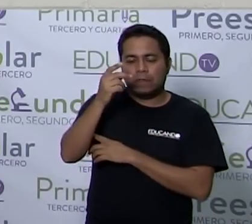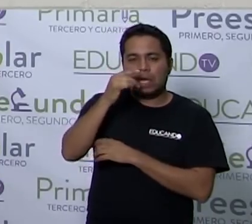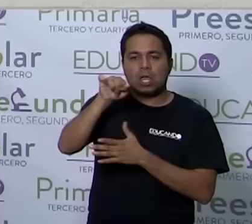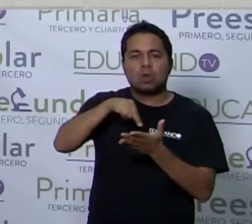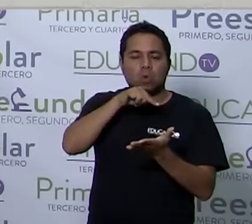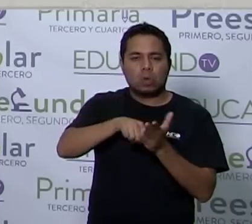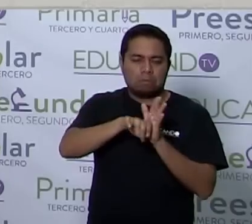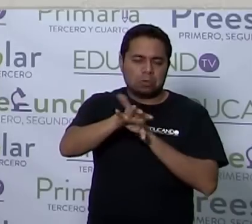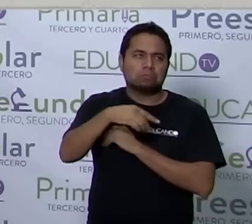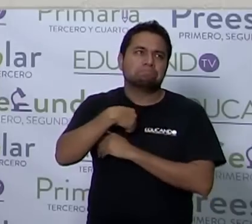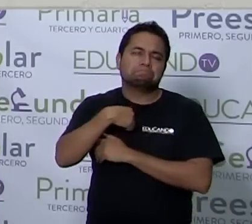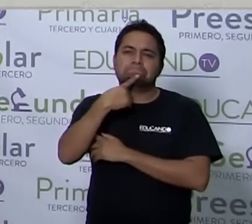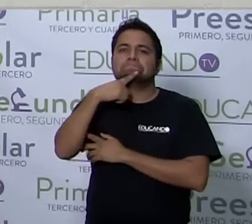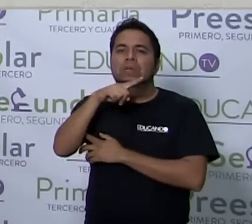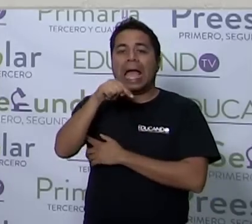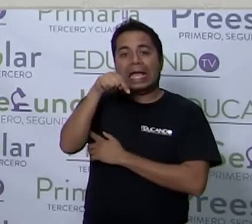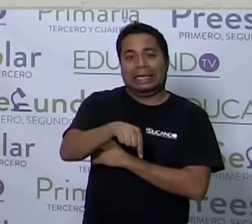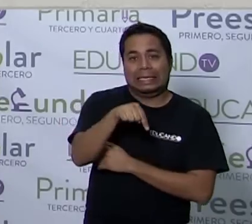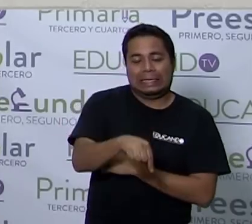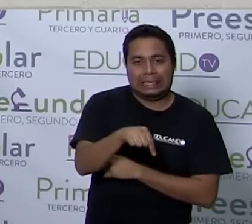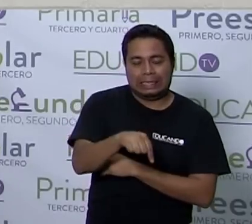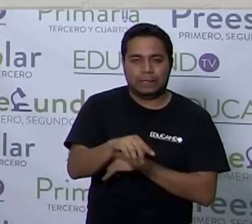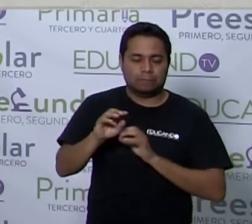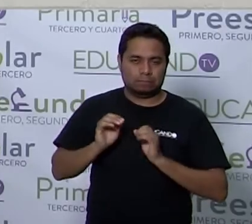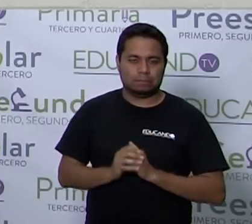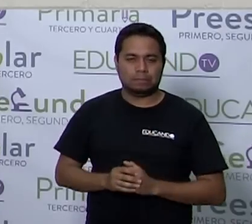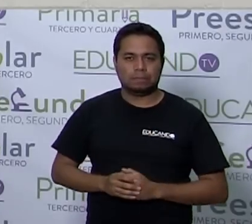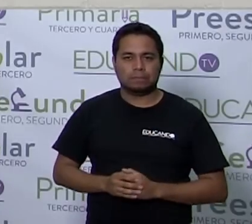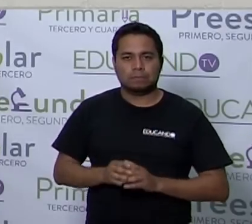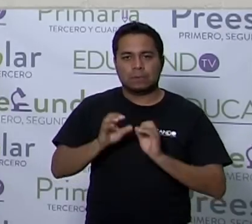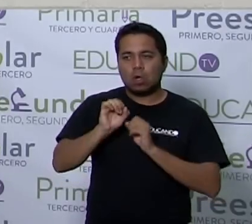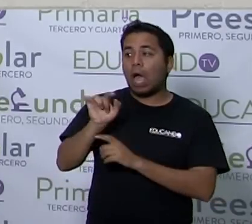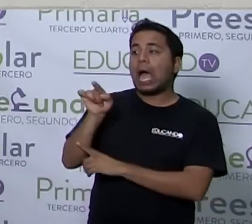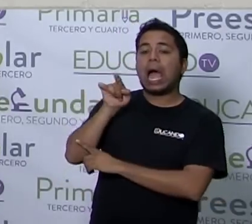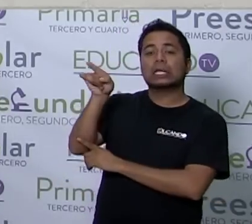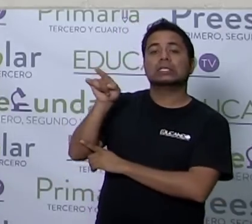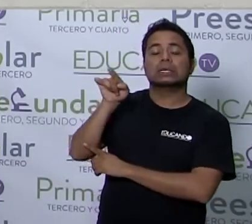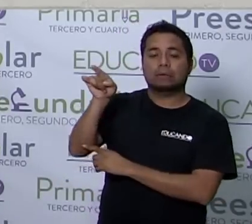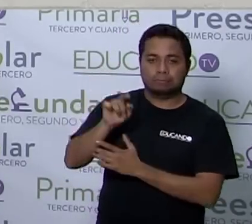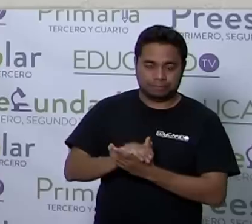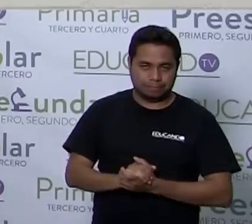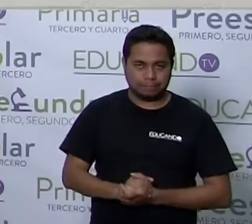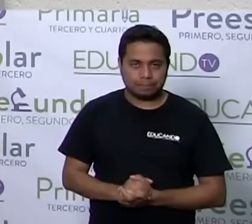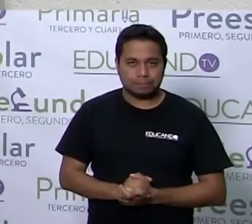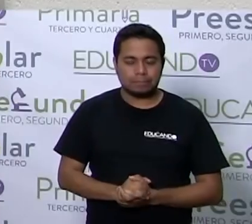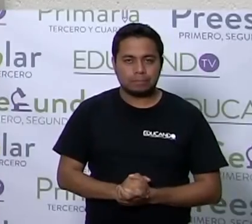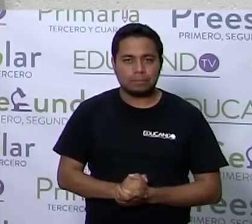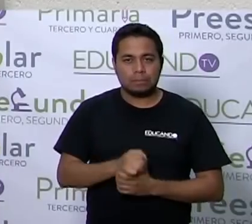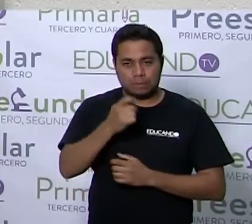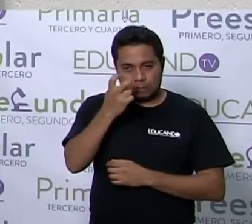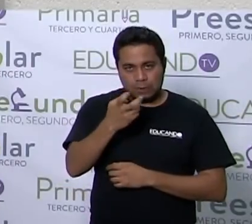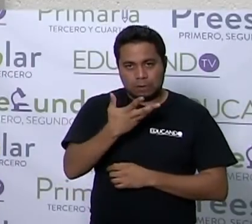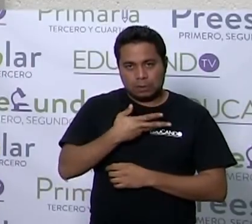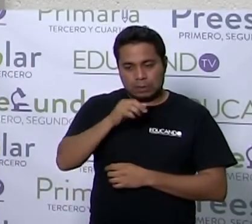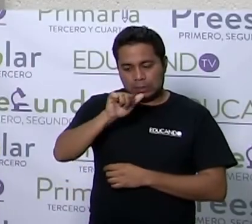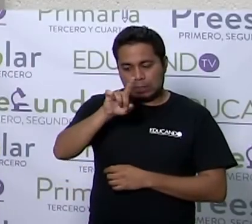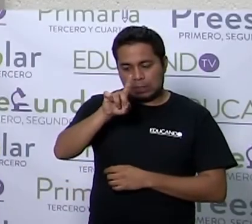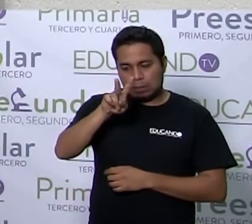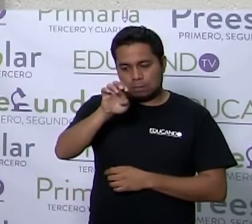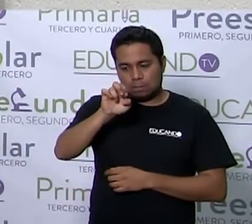aquí, ¿sí? O puede ser que diga allá. Esos son adverbios